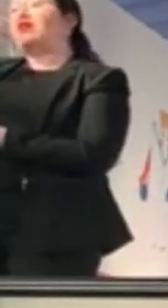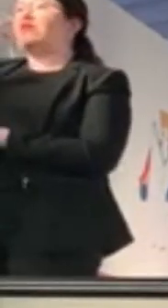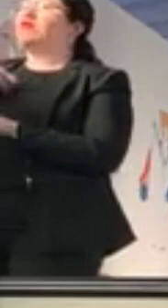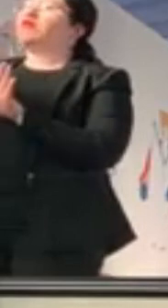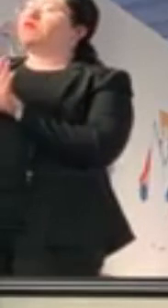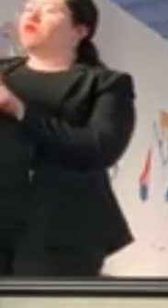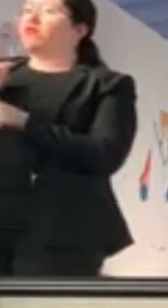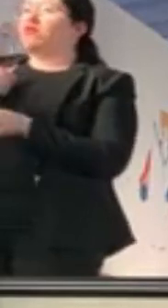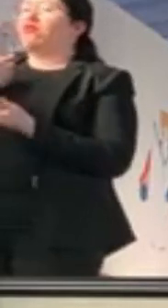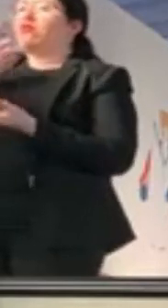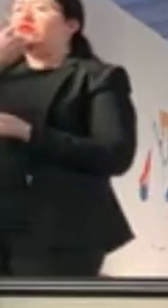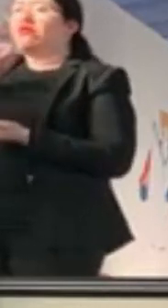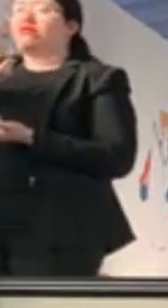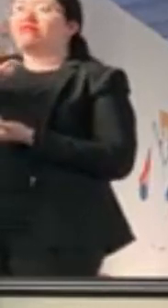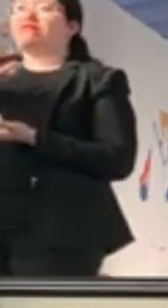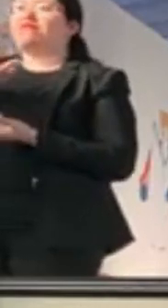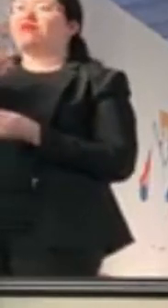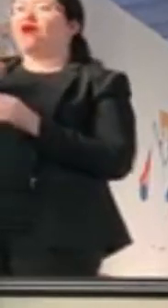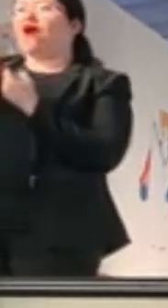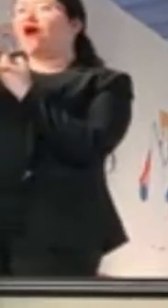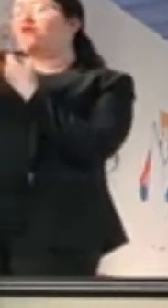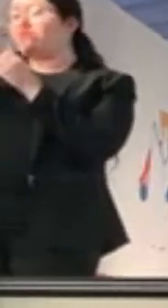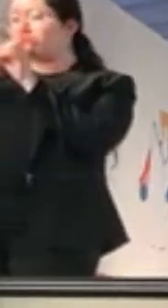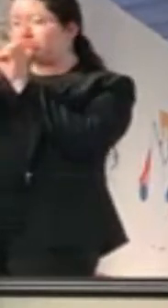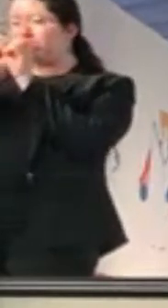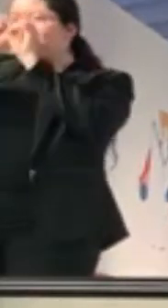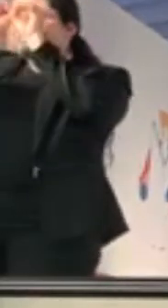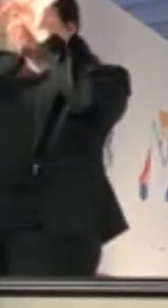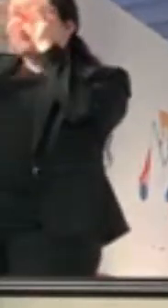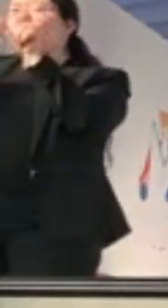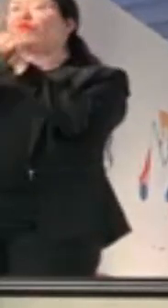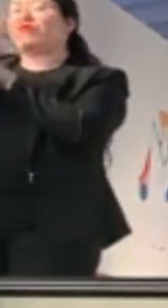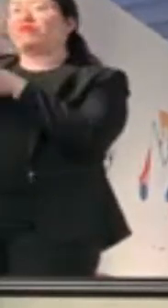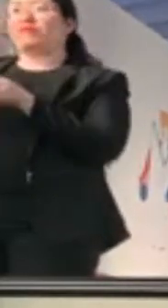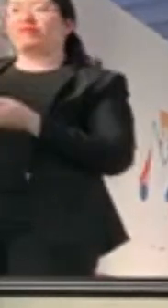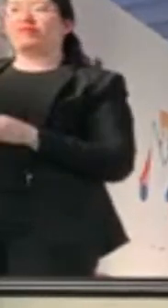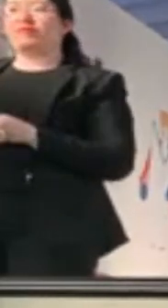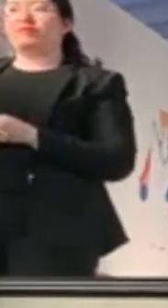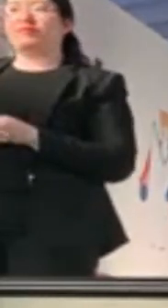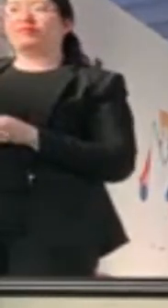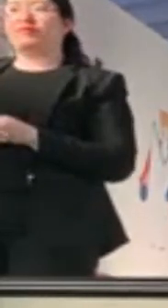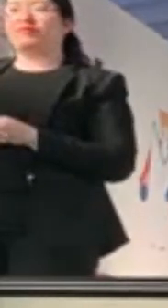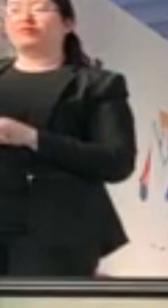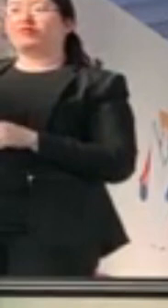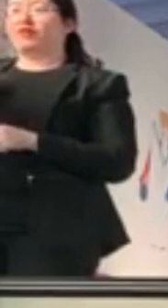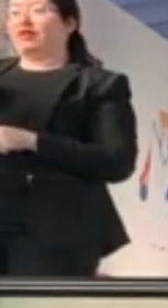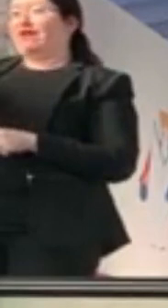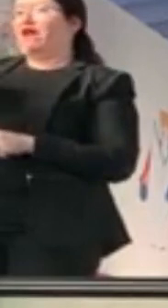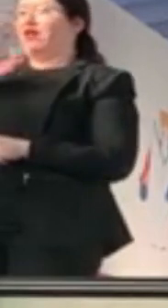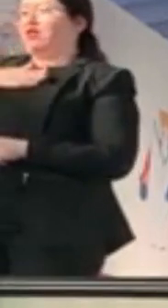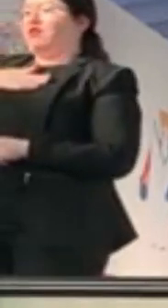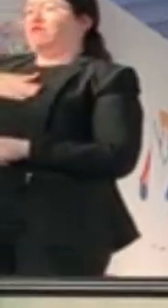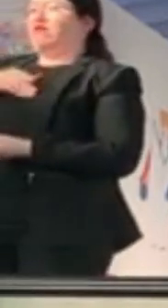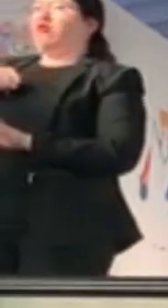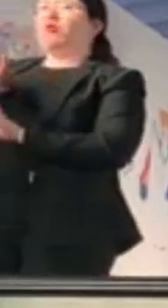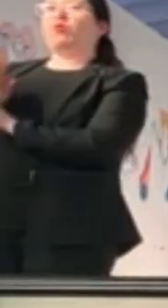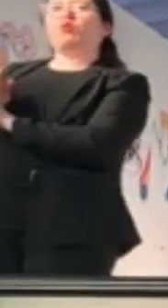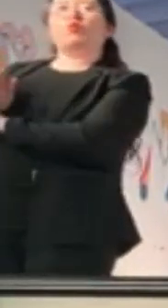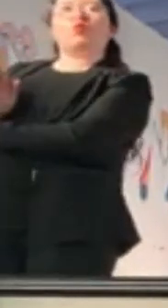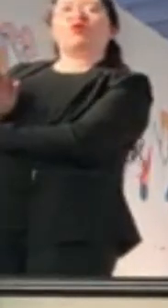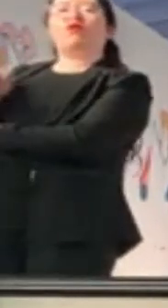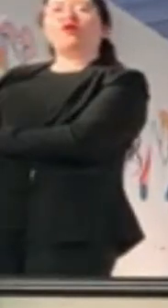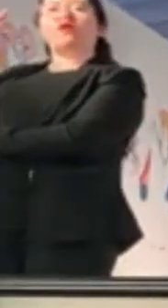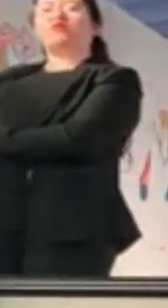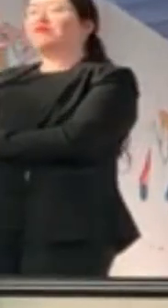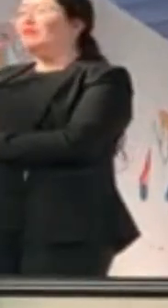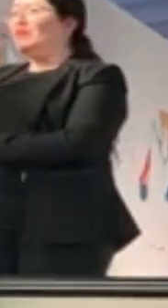comprometerse, sin tener claro que no se puede ser imparcial frente a la injusticia, frente a la barbarie,